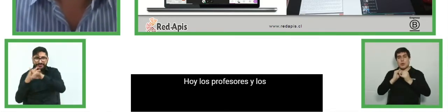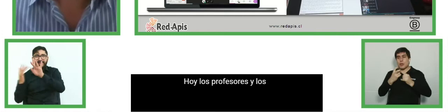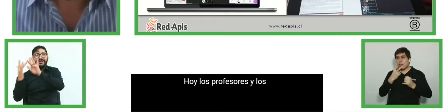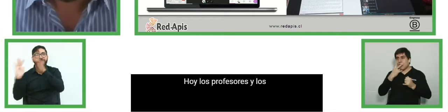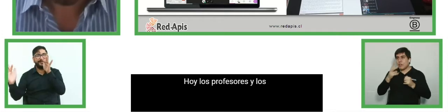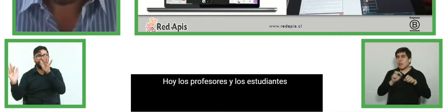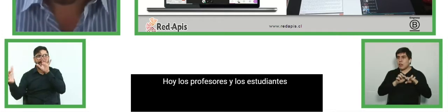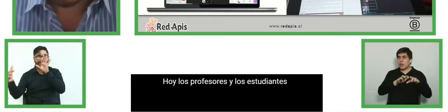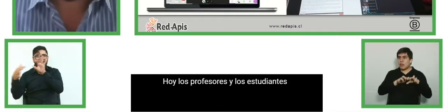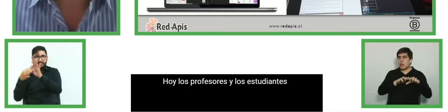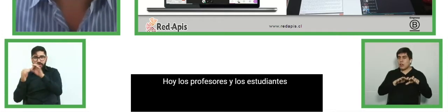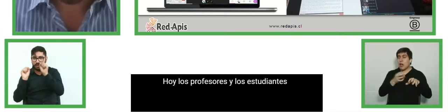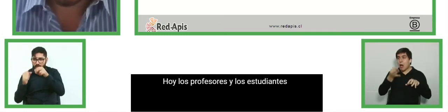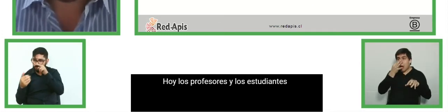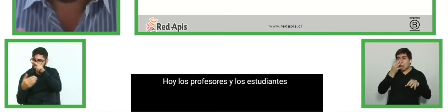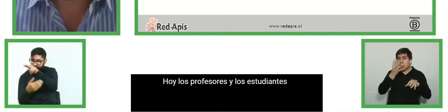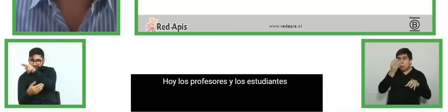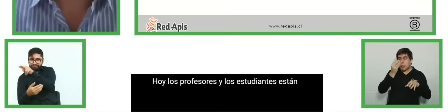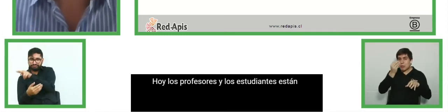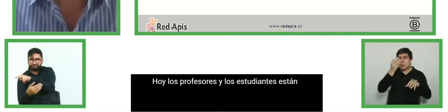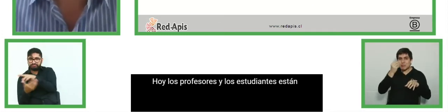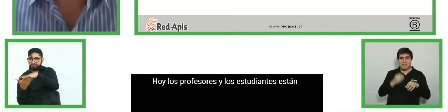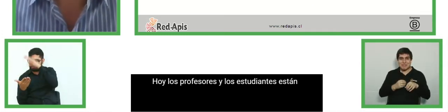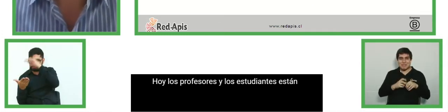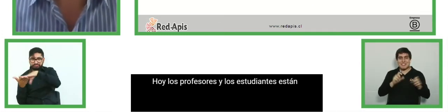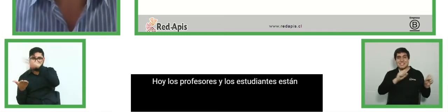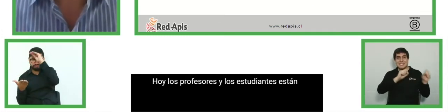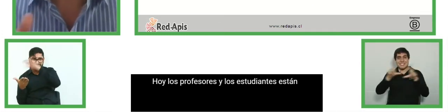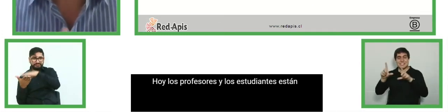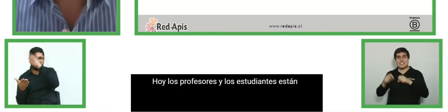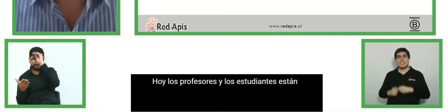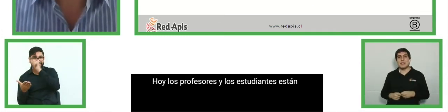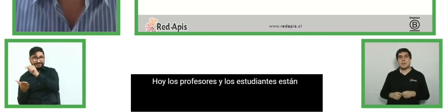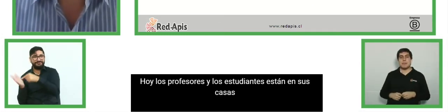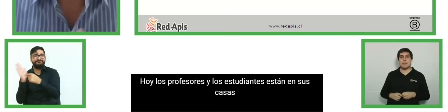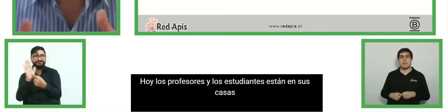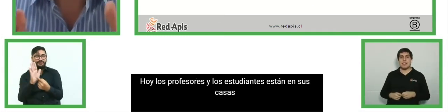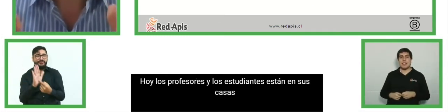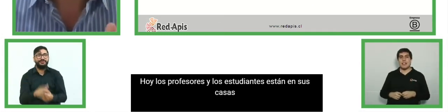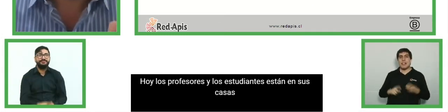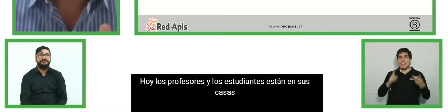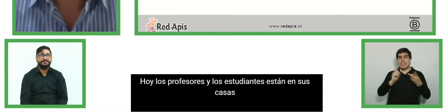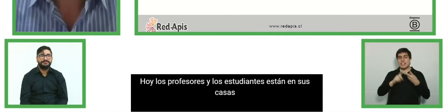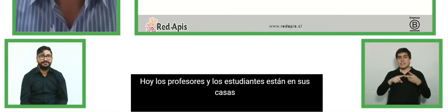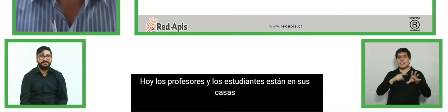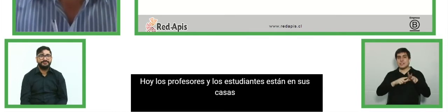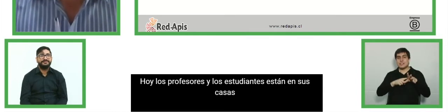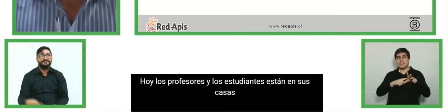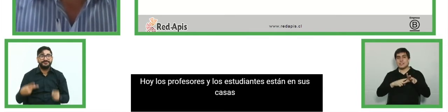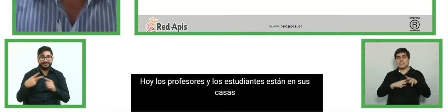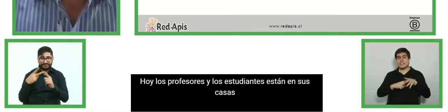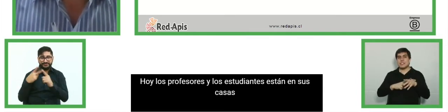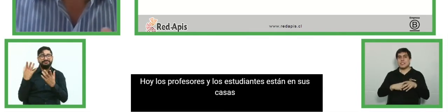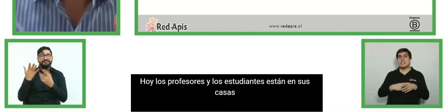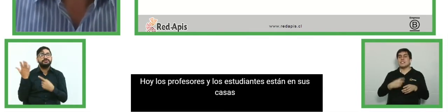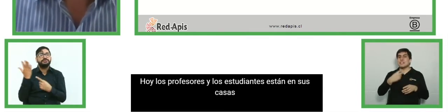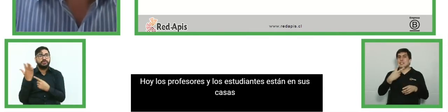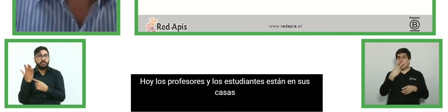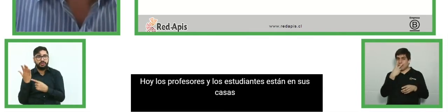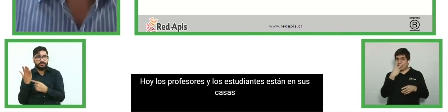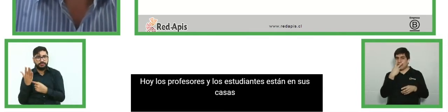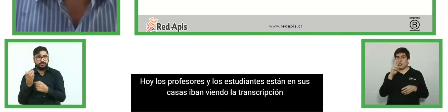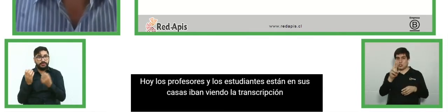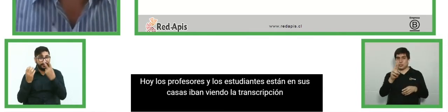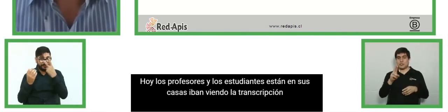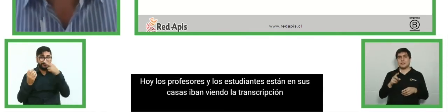real. Pasemos a la siguiente. Ahora les voy a mostrar cómo funciona la otra tecnología que se llama visor. Muy similar